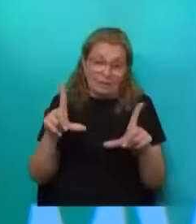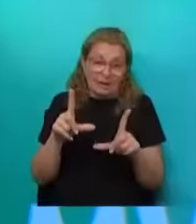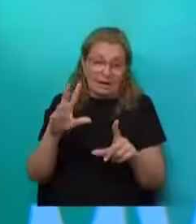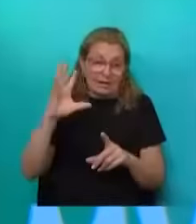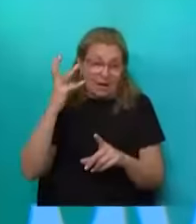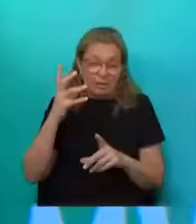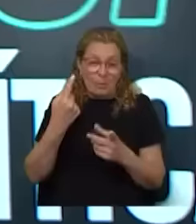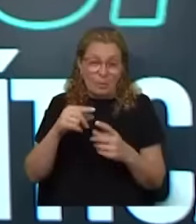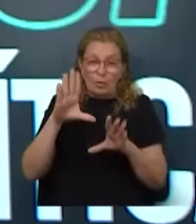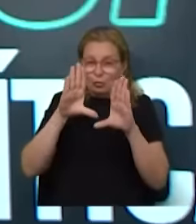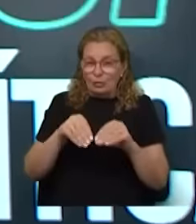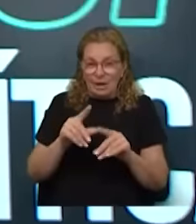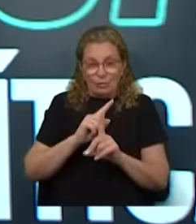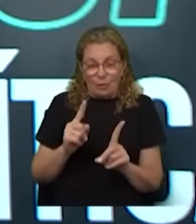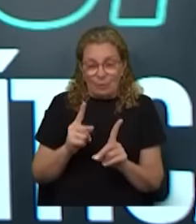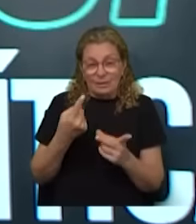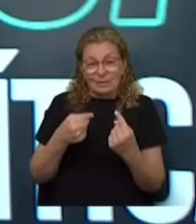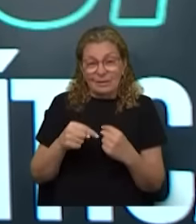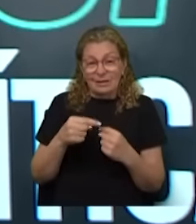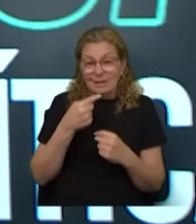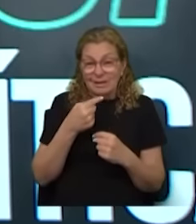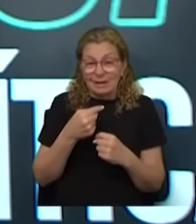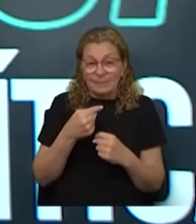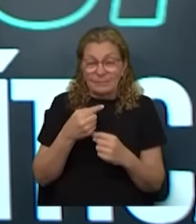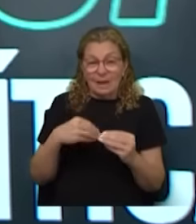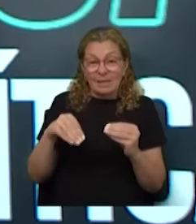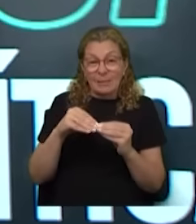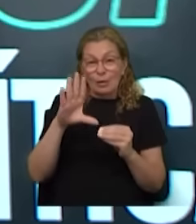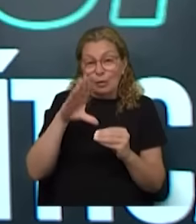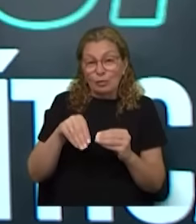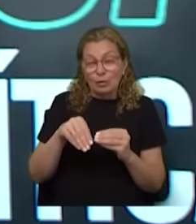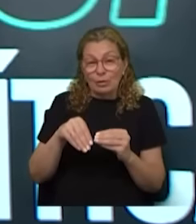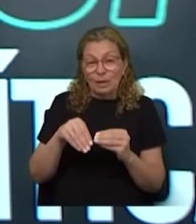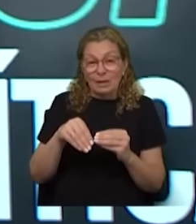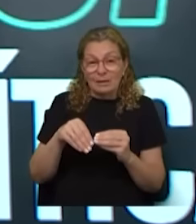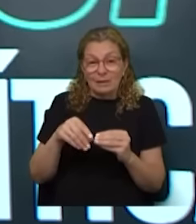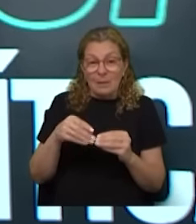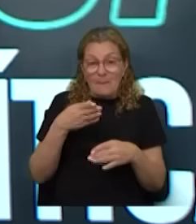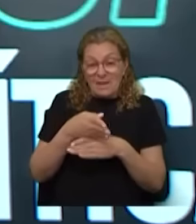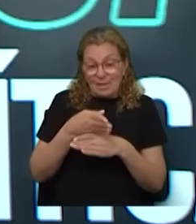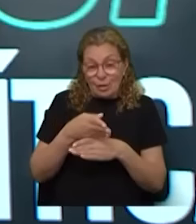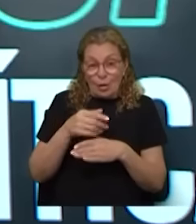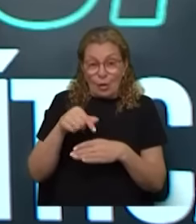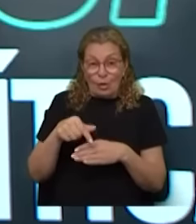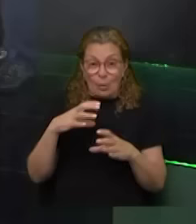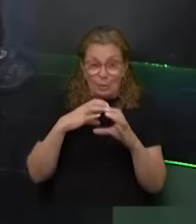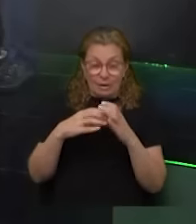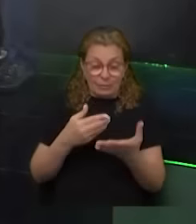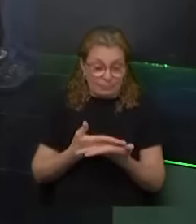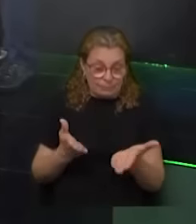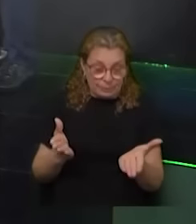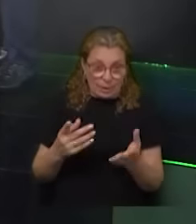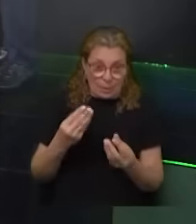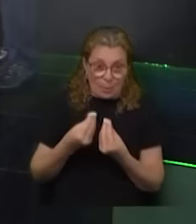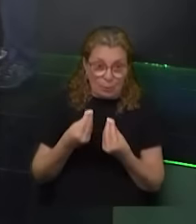alto pero no Total no y y diría además con toda la multiplicidad de medios que hay hoy a disposición de la